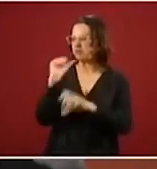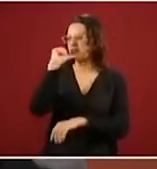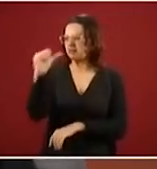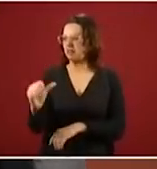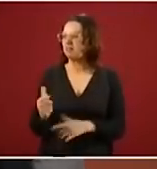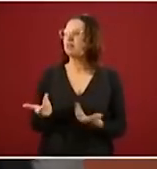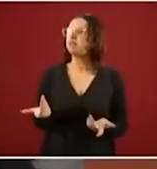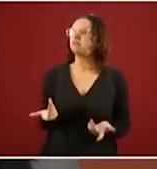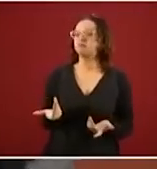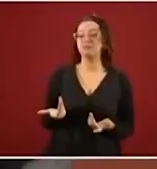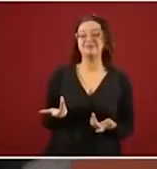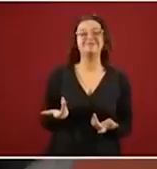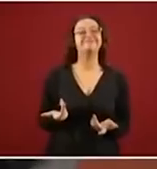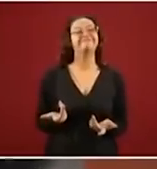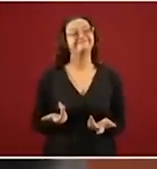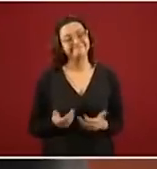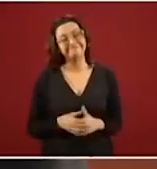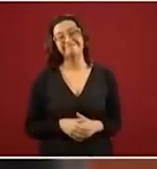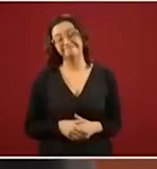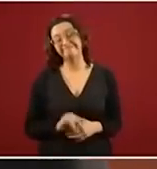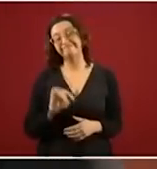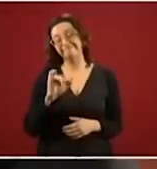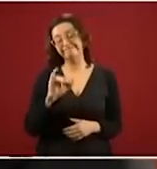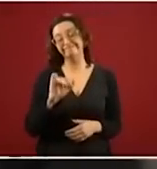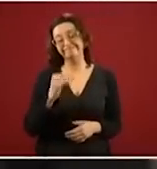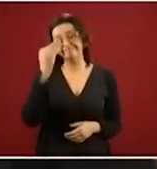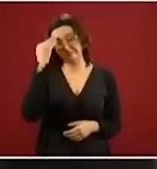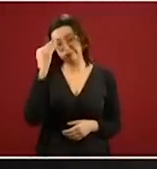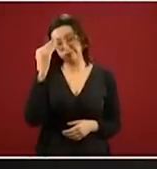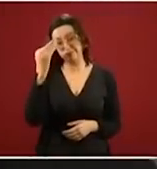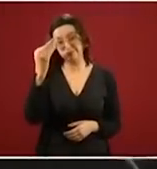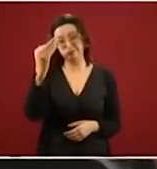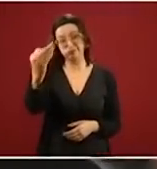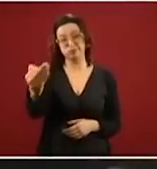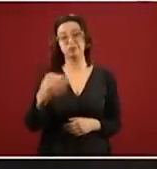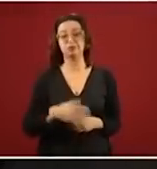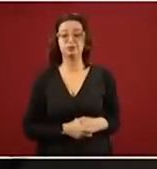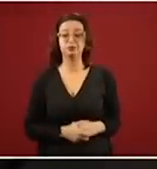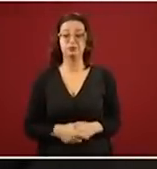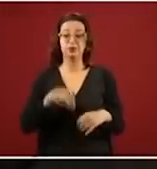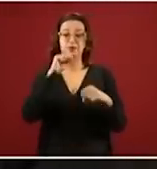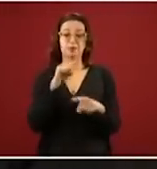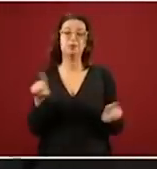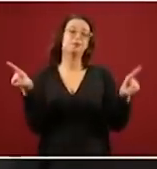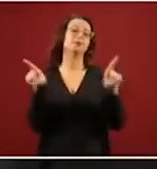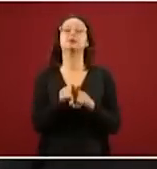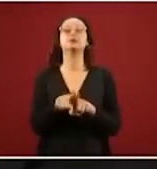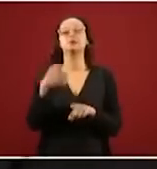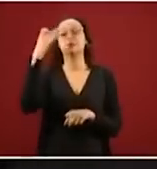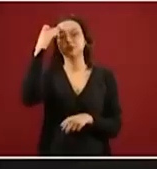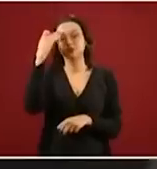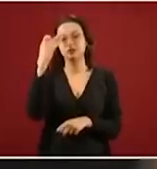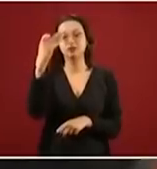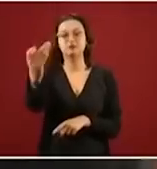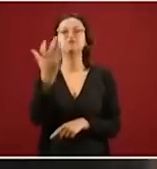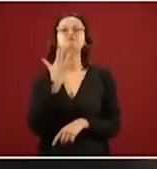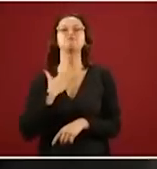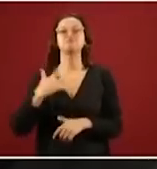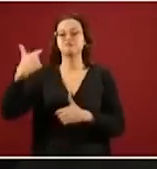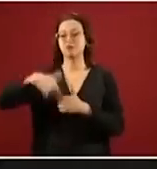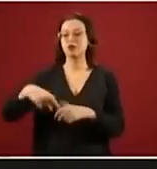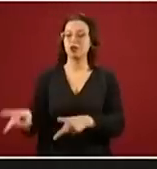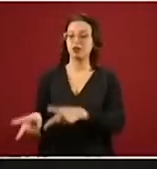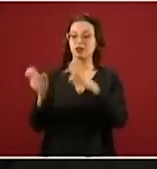si nos va a llevar algún tiempo como nos llevó algún tiempo acabar con el guachi con